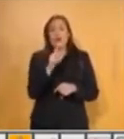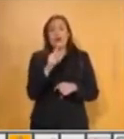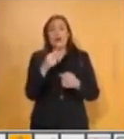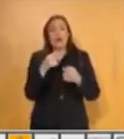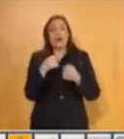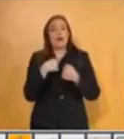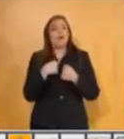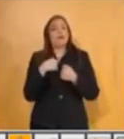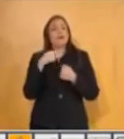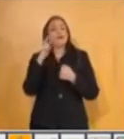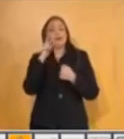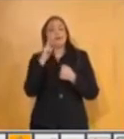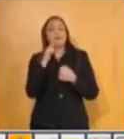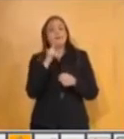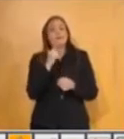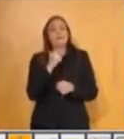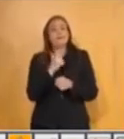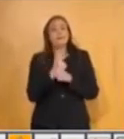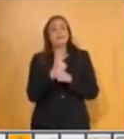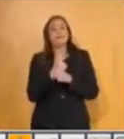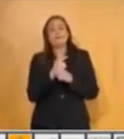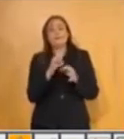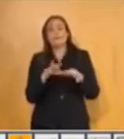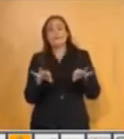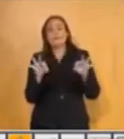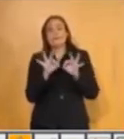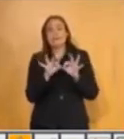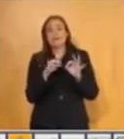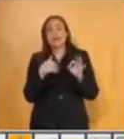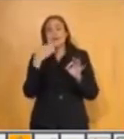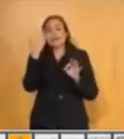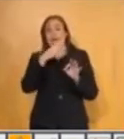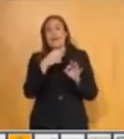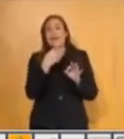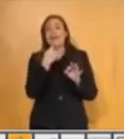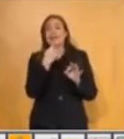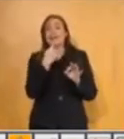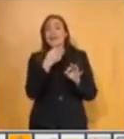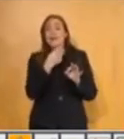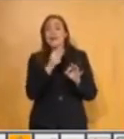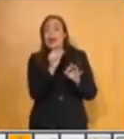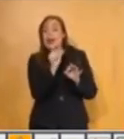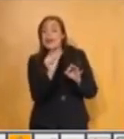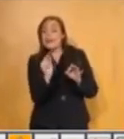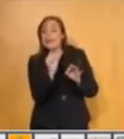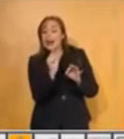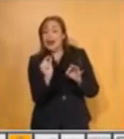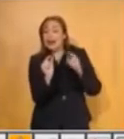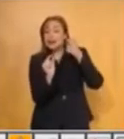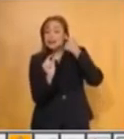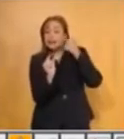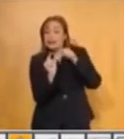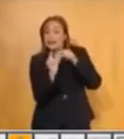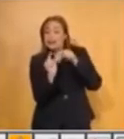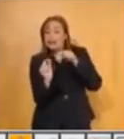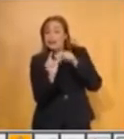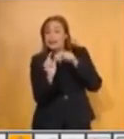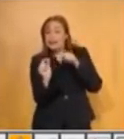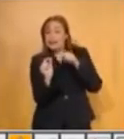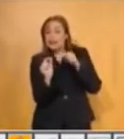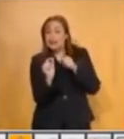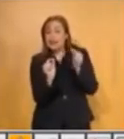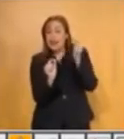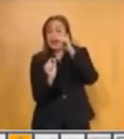va a hacer saber que es para un diálogo, es porque el tallo o la flecha, por así decirlo, que apunta hacia